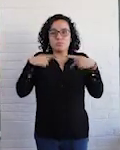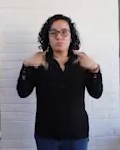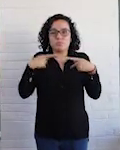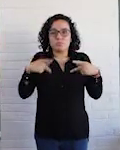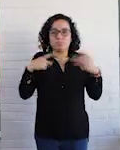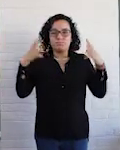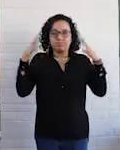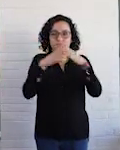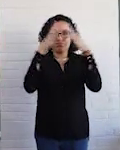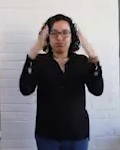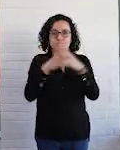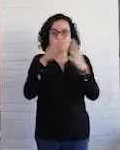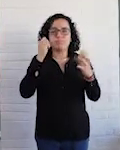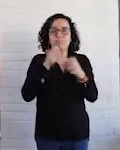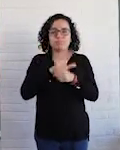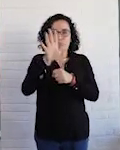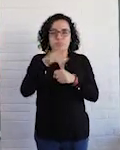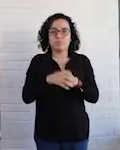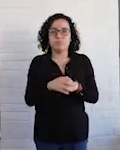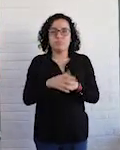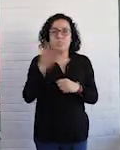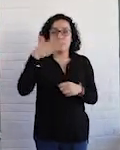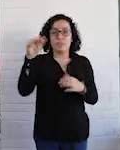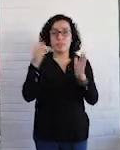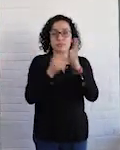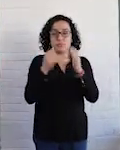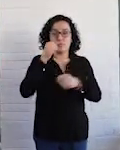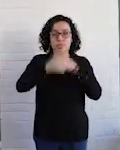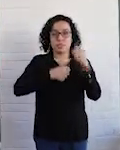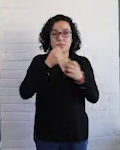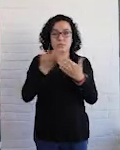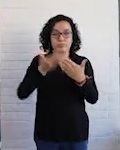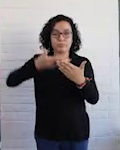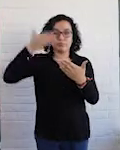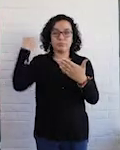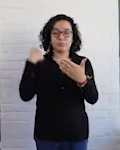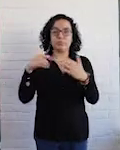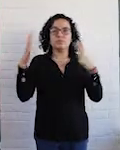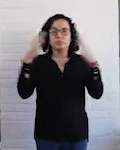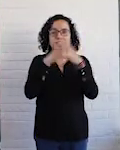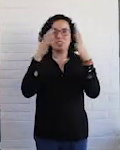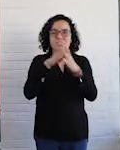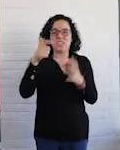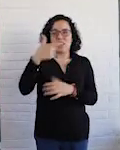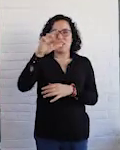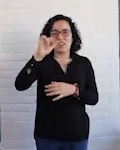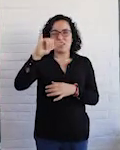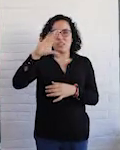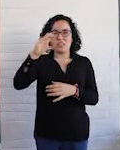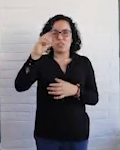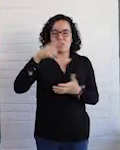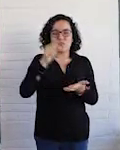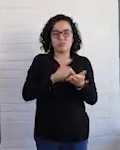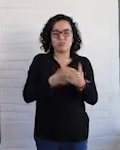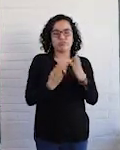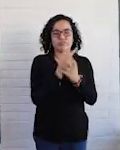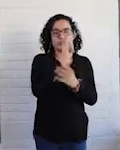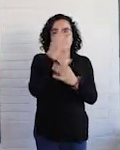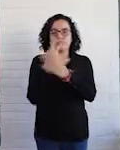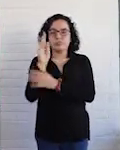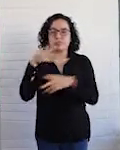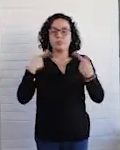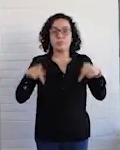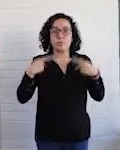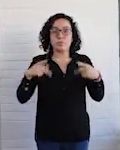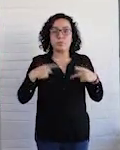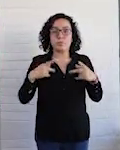primera, hace como 10.000 años, la revolución agrícola, que fue el momento en que el hombre aprendió a